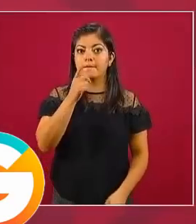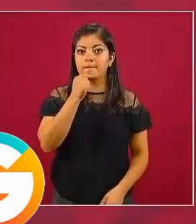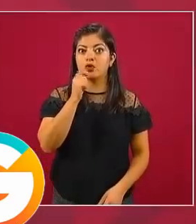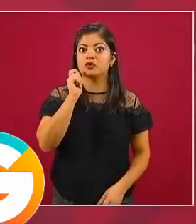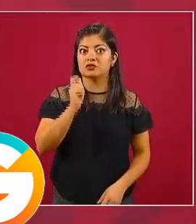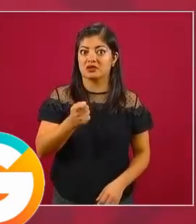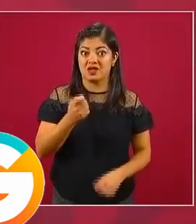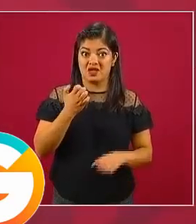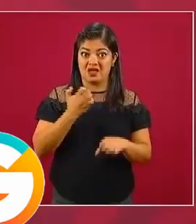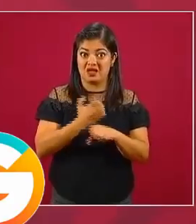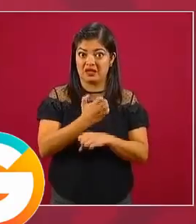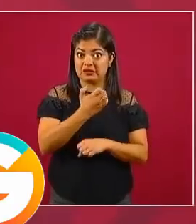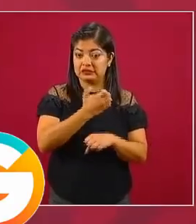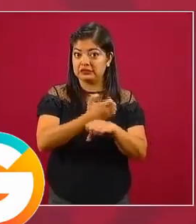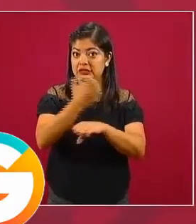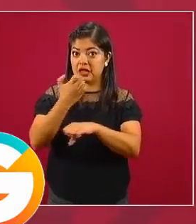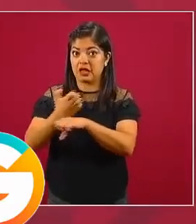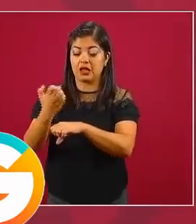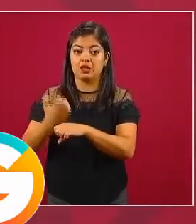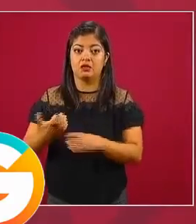estatales,